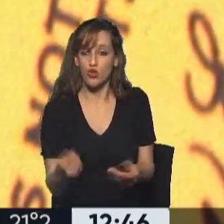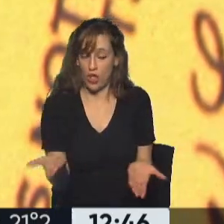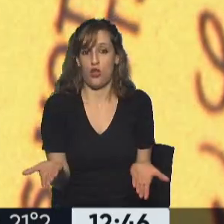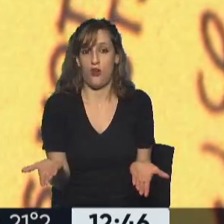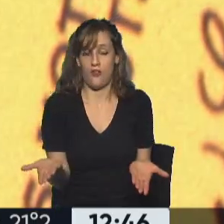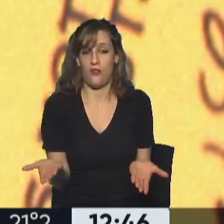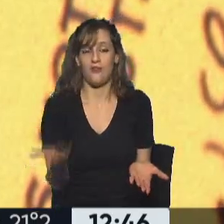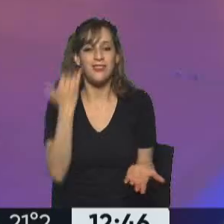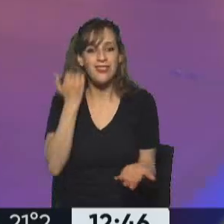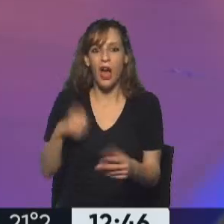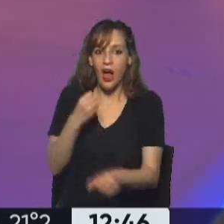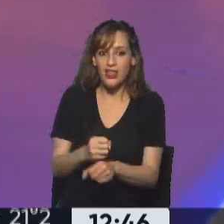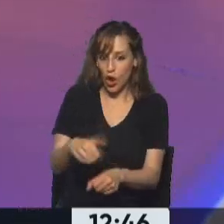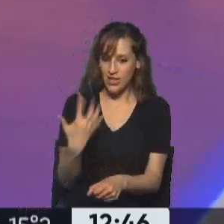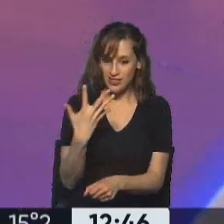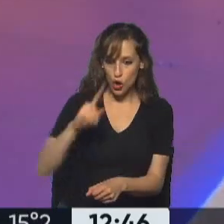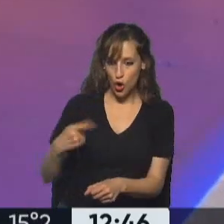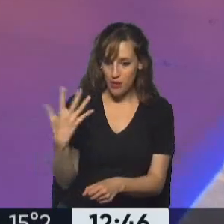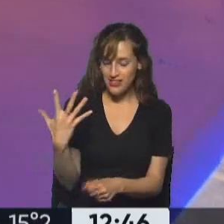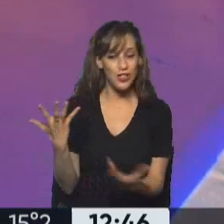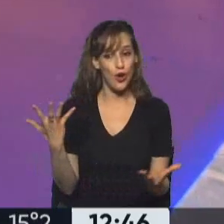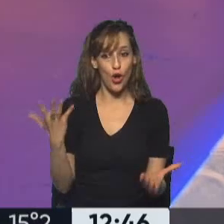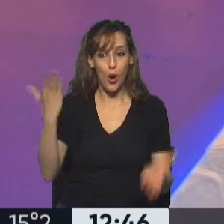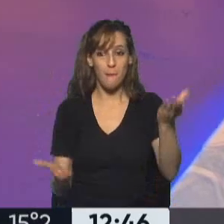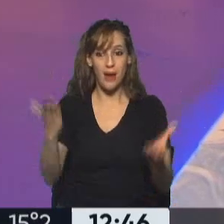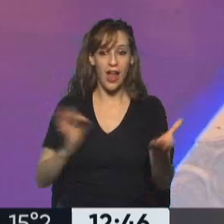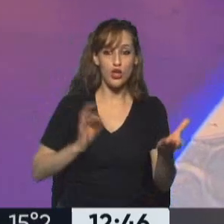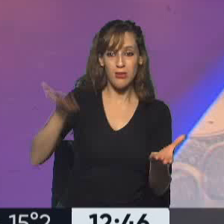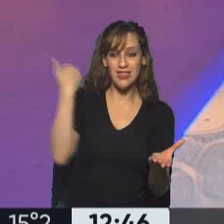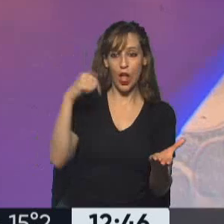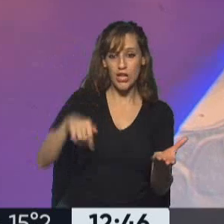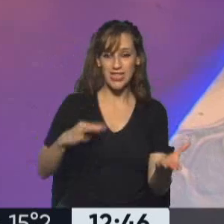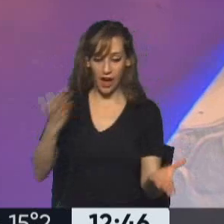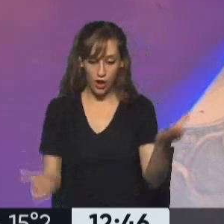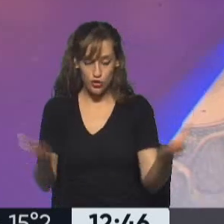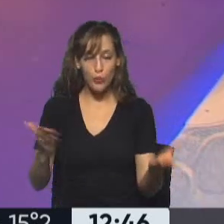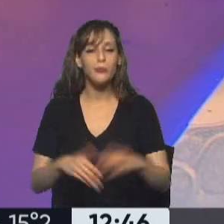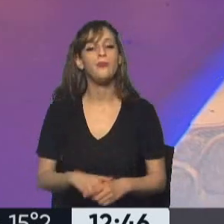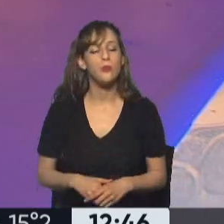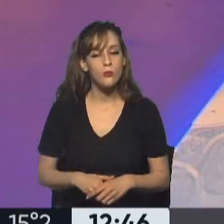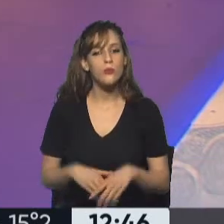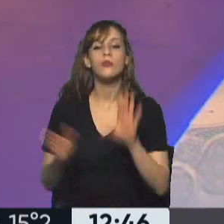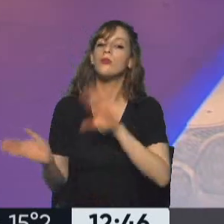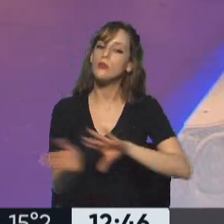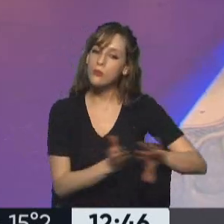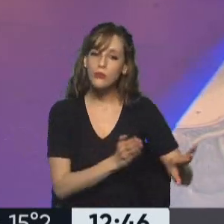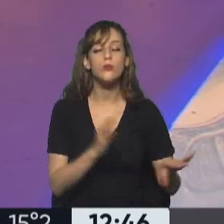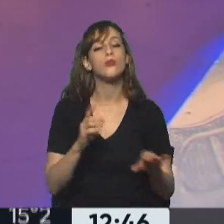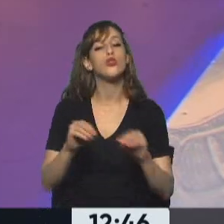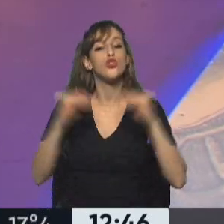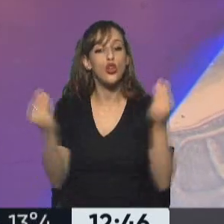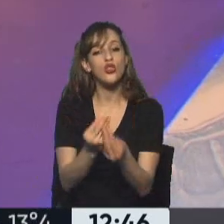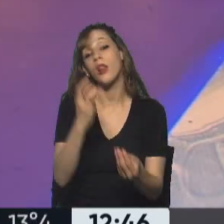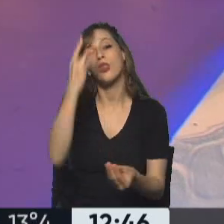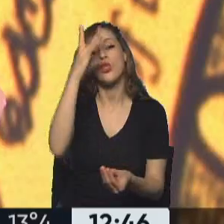ya llevamos 5 5 octubre contracturas resultado comercial al tercer trimestre llevamos 12 mil 322 millones de dólares